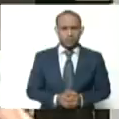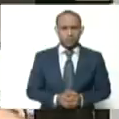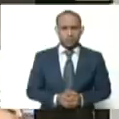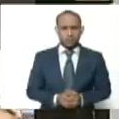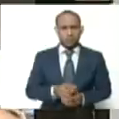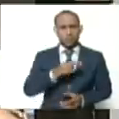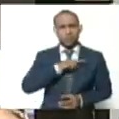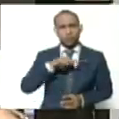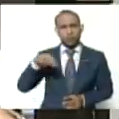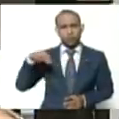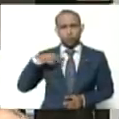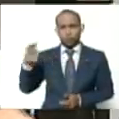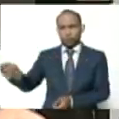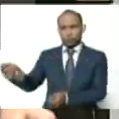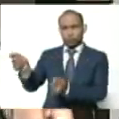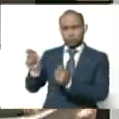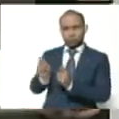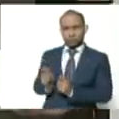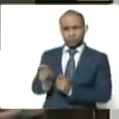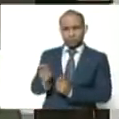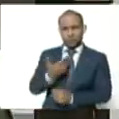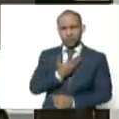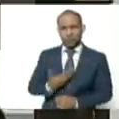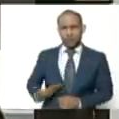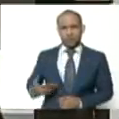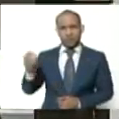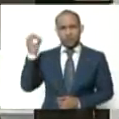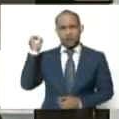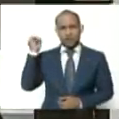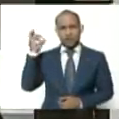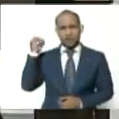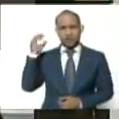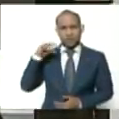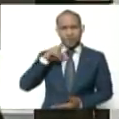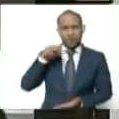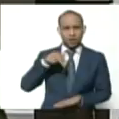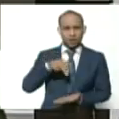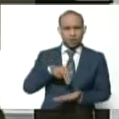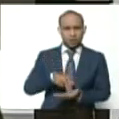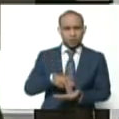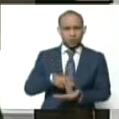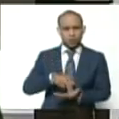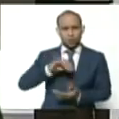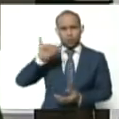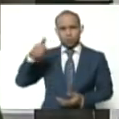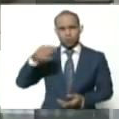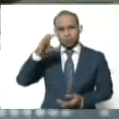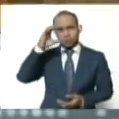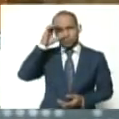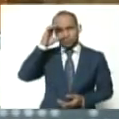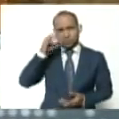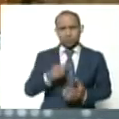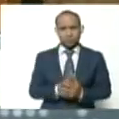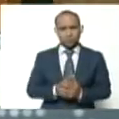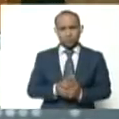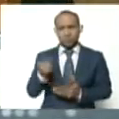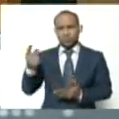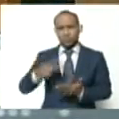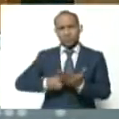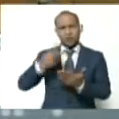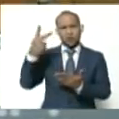Hemos recibido del presidente de la Asamblea Nacional, doctor Jorge Rodríguez, el plan